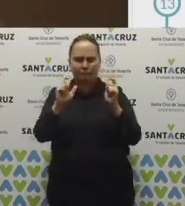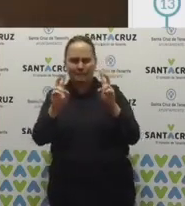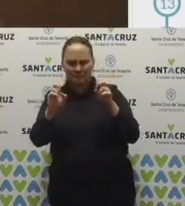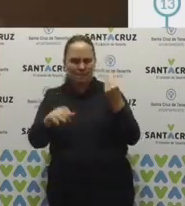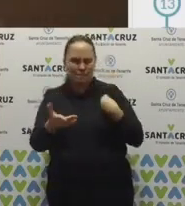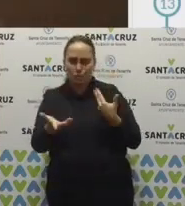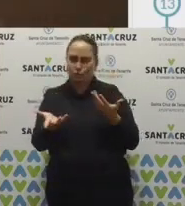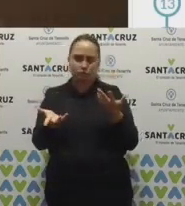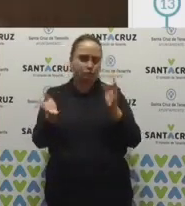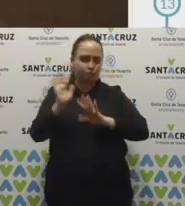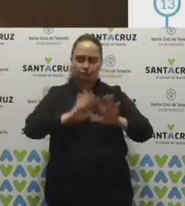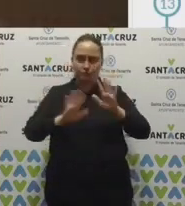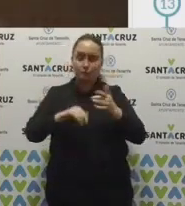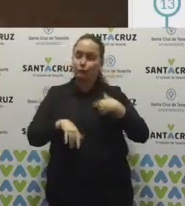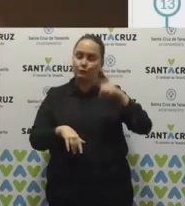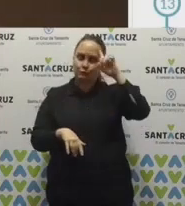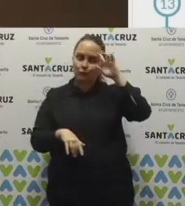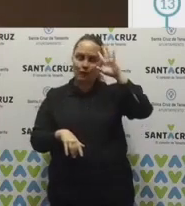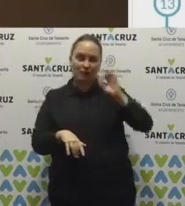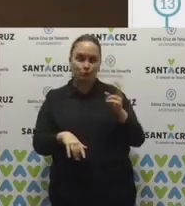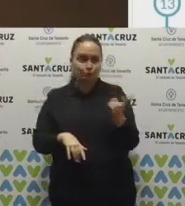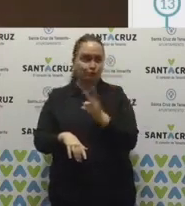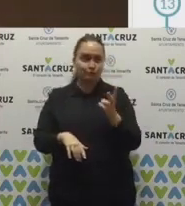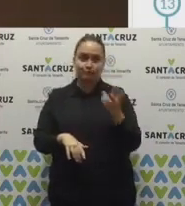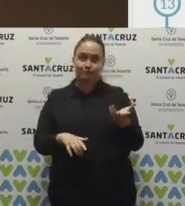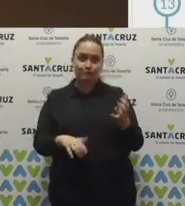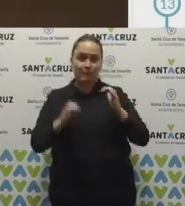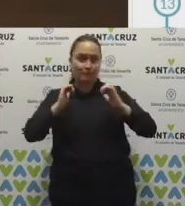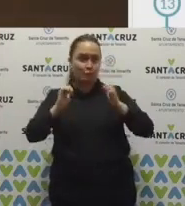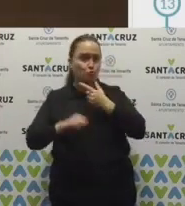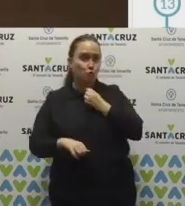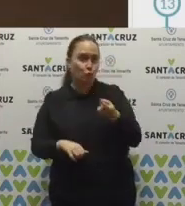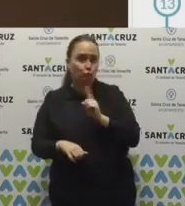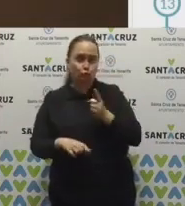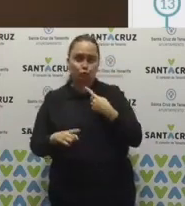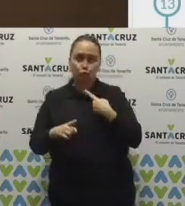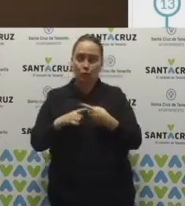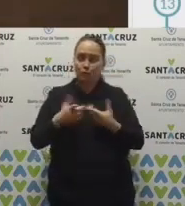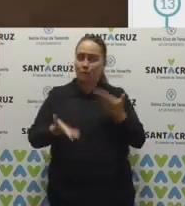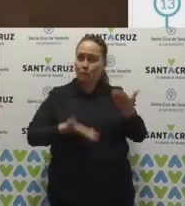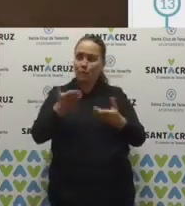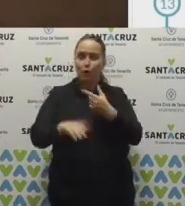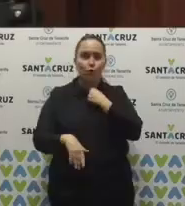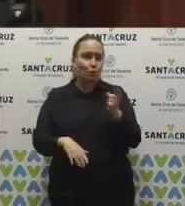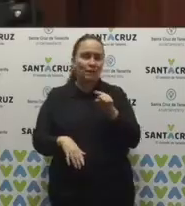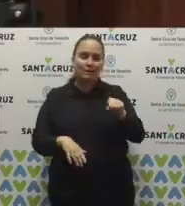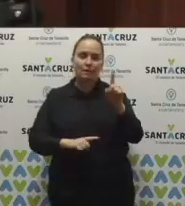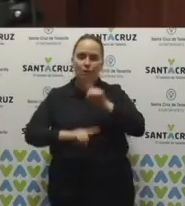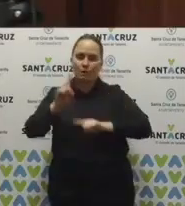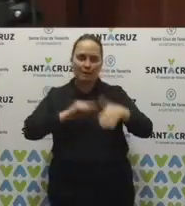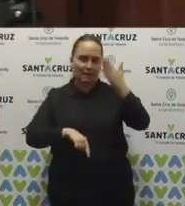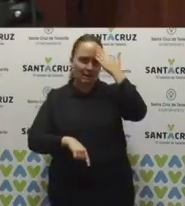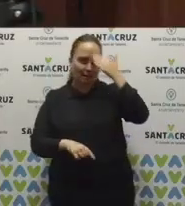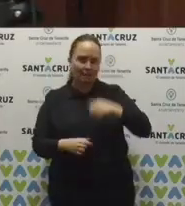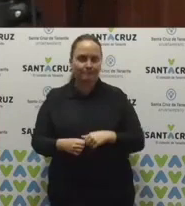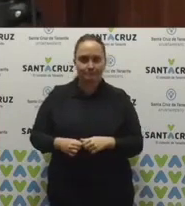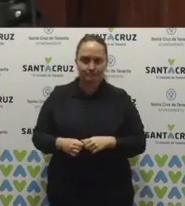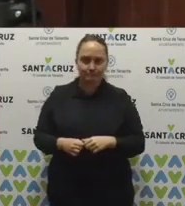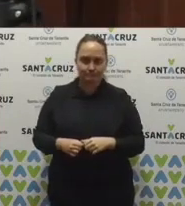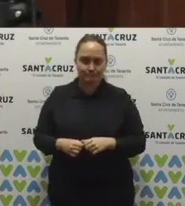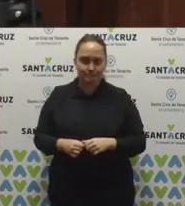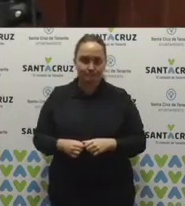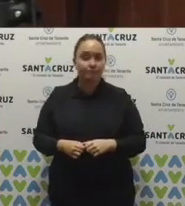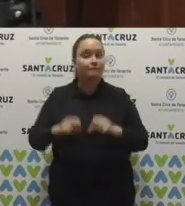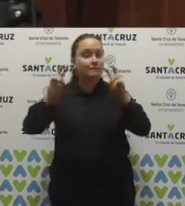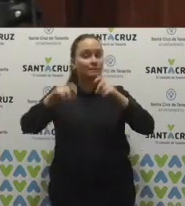gusta especialmente el pleno no les gusta especialmente que nosotros propongamos cosas y es el principal problema de lo que tiene con respecto a los importes